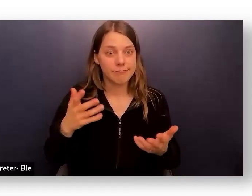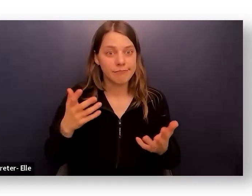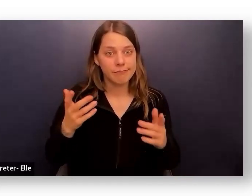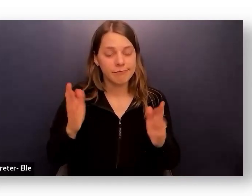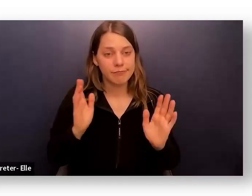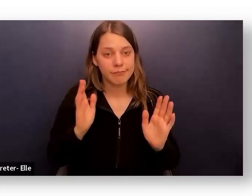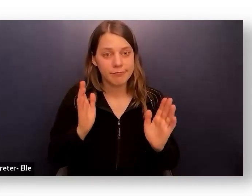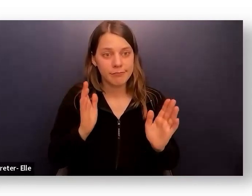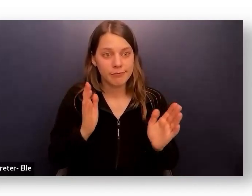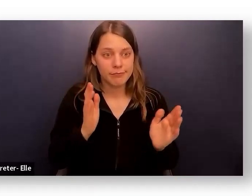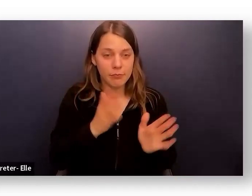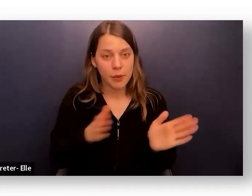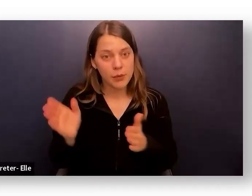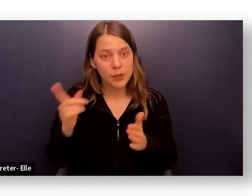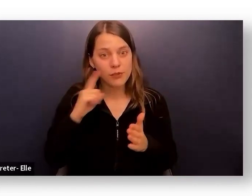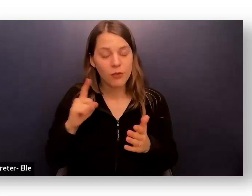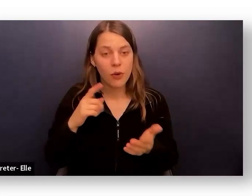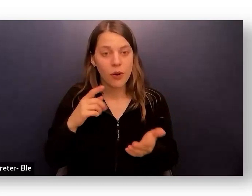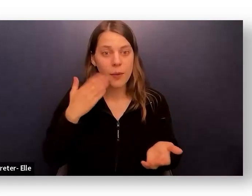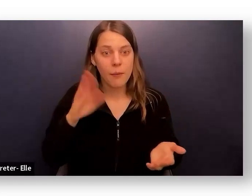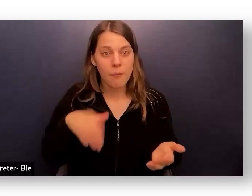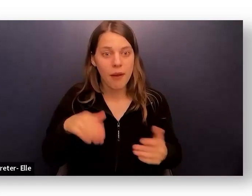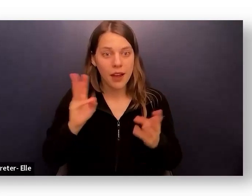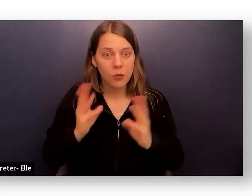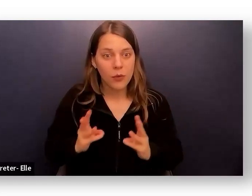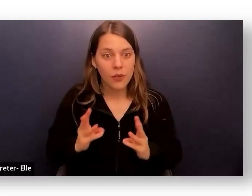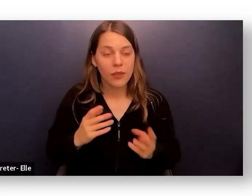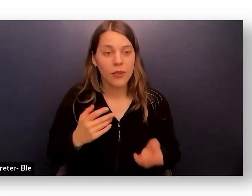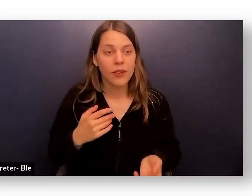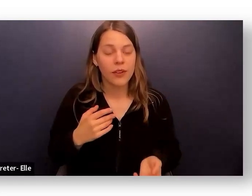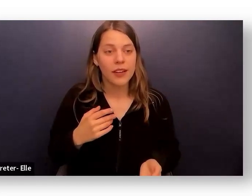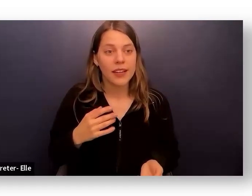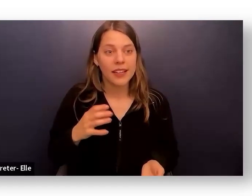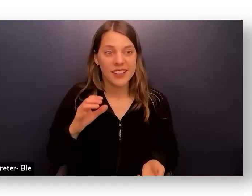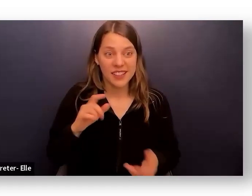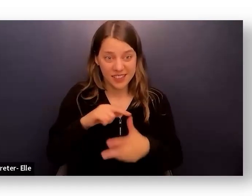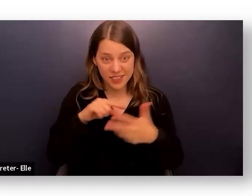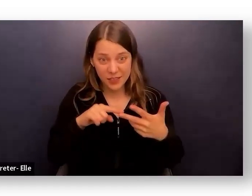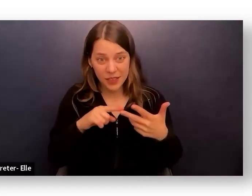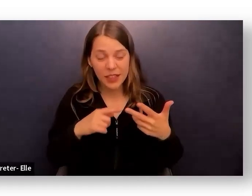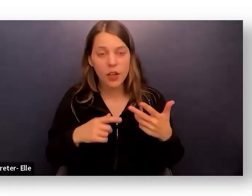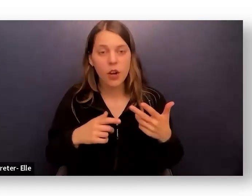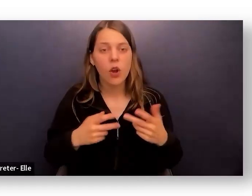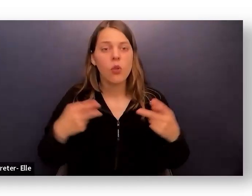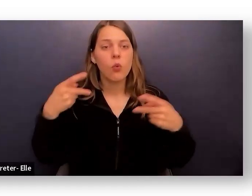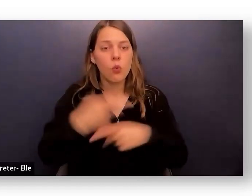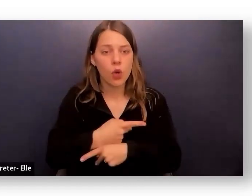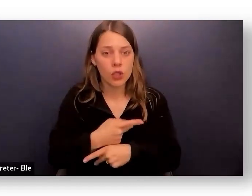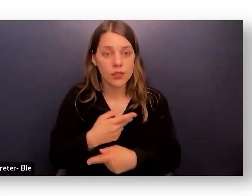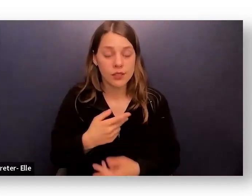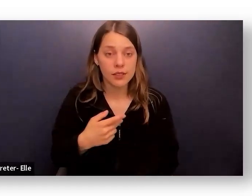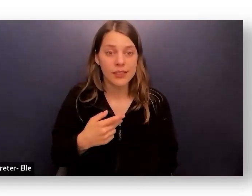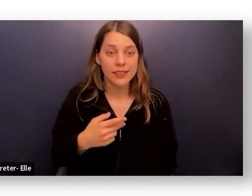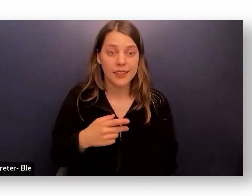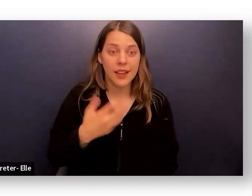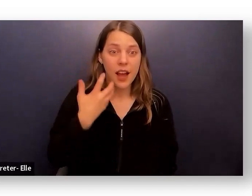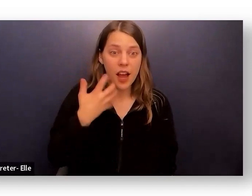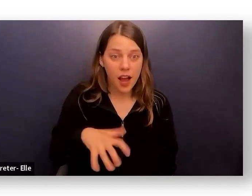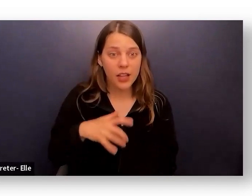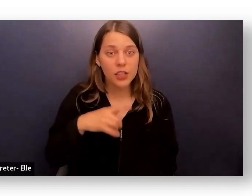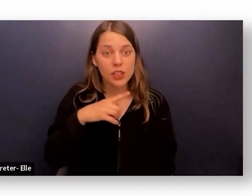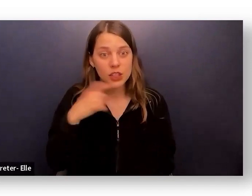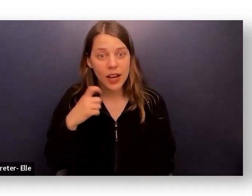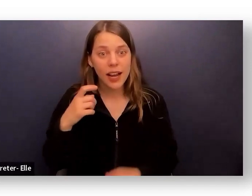la receta para un incendio. Esas son las cosas principales, esas tres cosas. Los fuertes